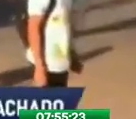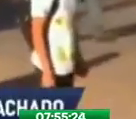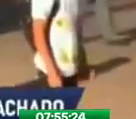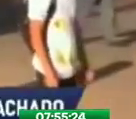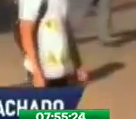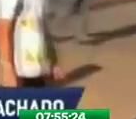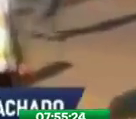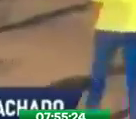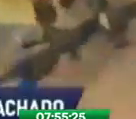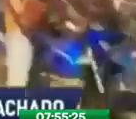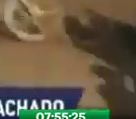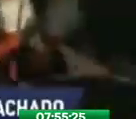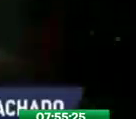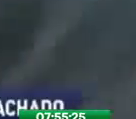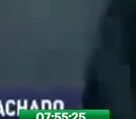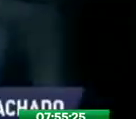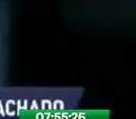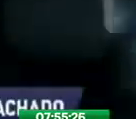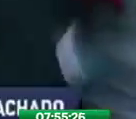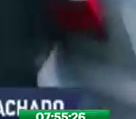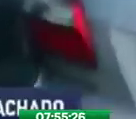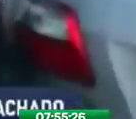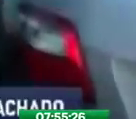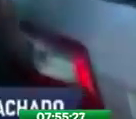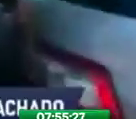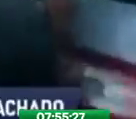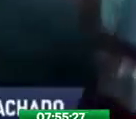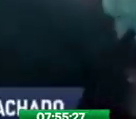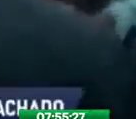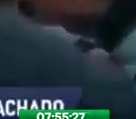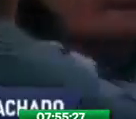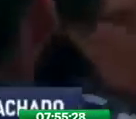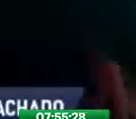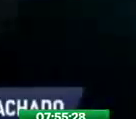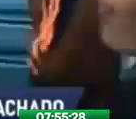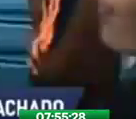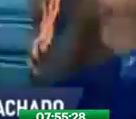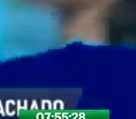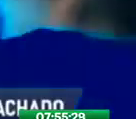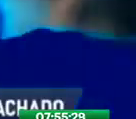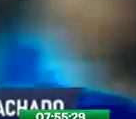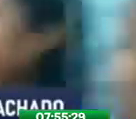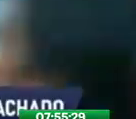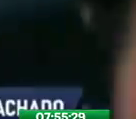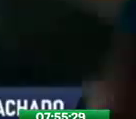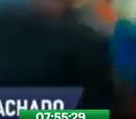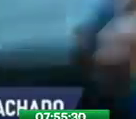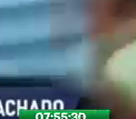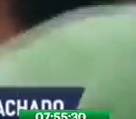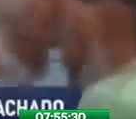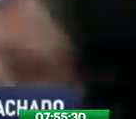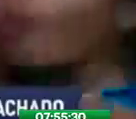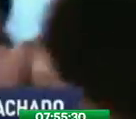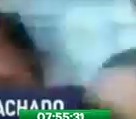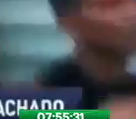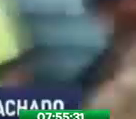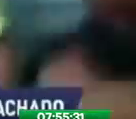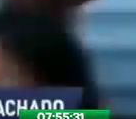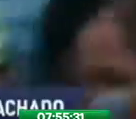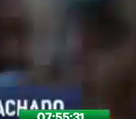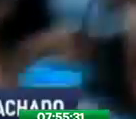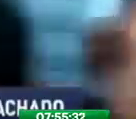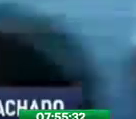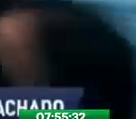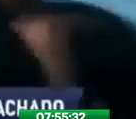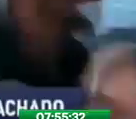Nacional y de la Policía del Estado para calmar los ánimos. E incluso una periodista de un medio internacional quien